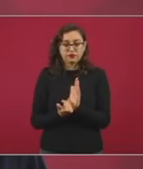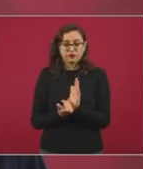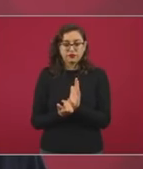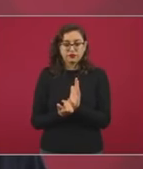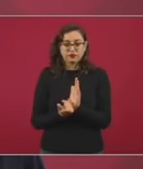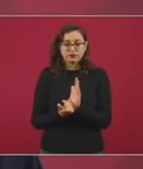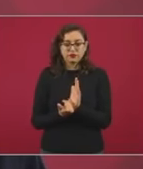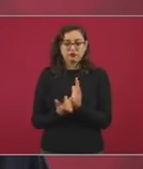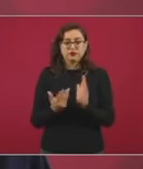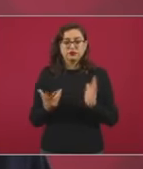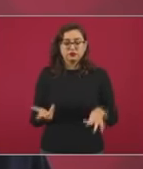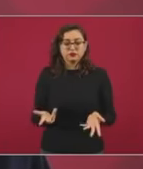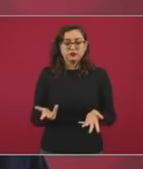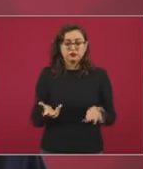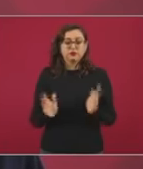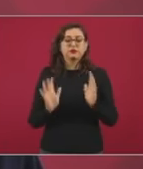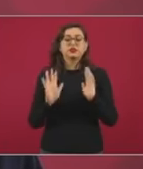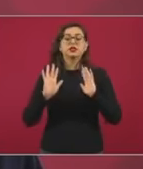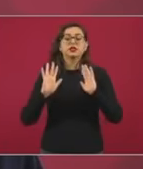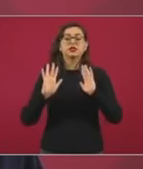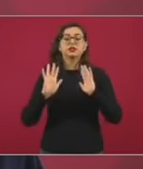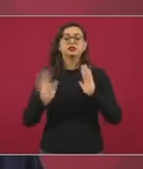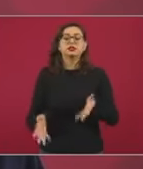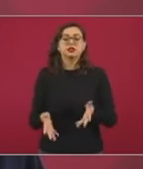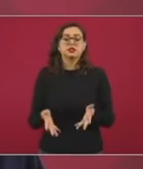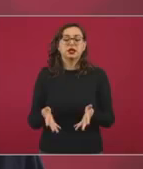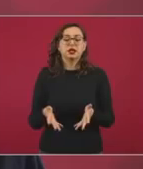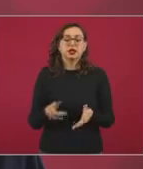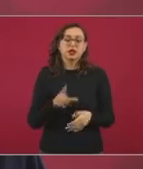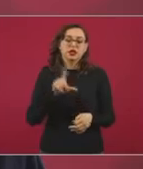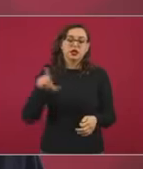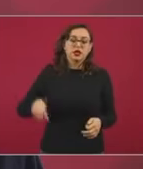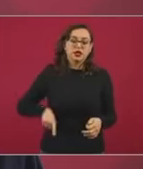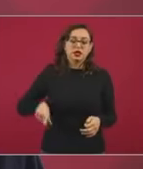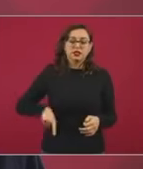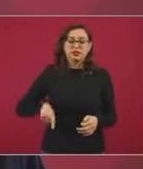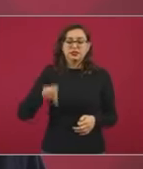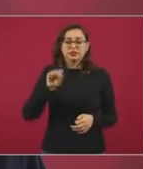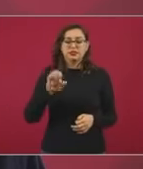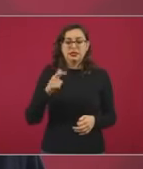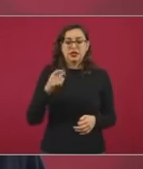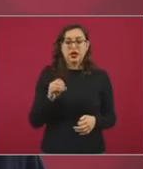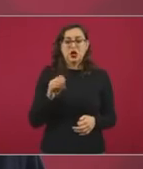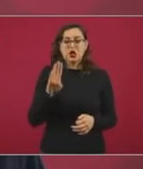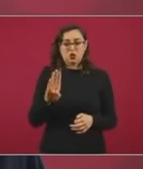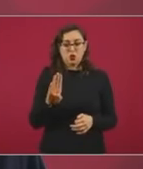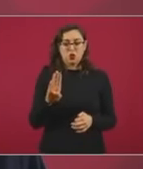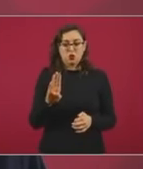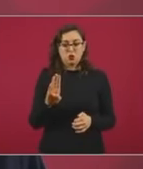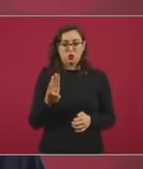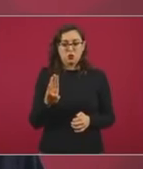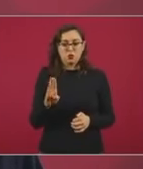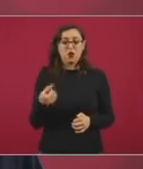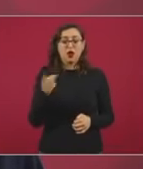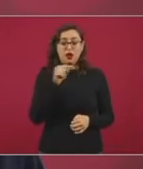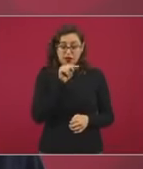Y ya se autorizó en Gobernación, ahí donde se